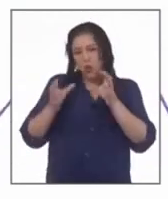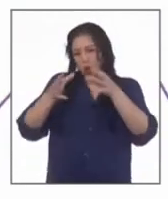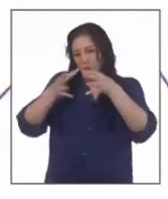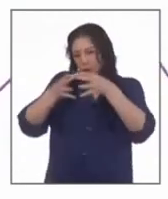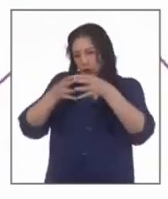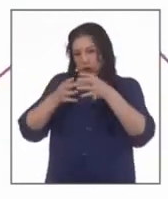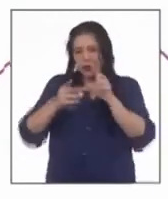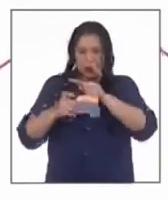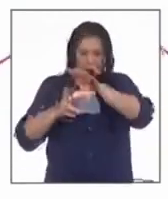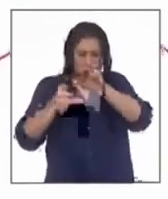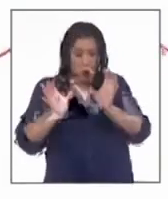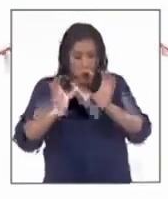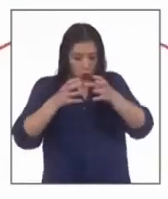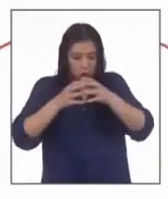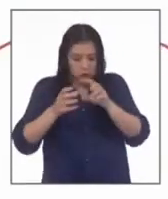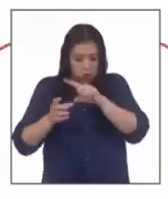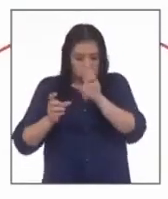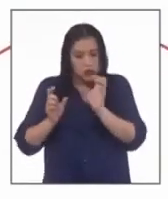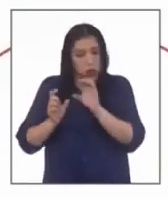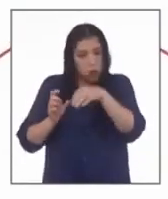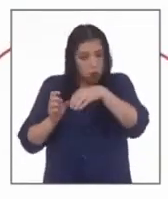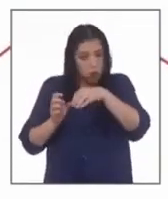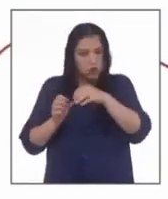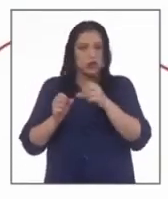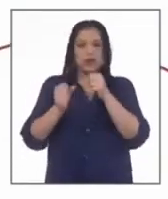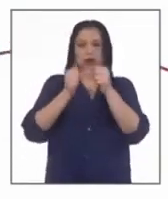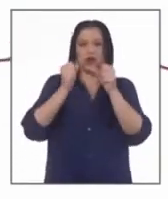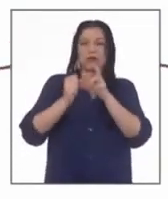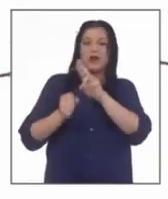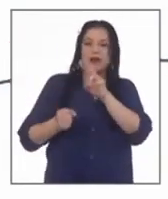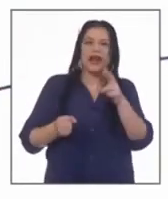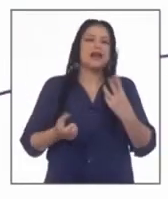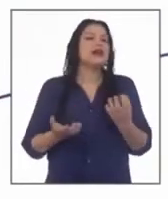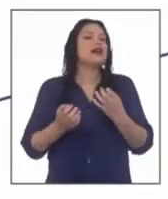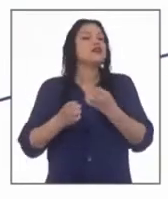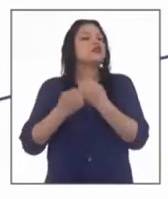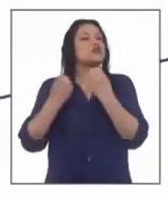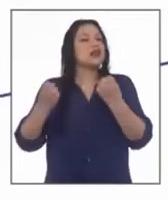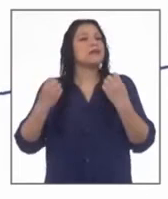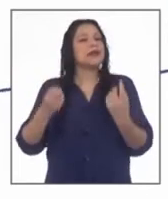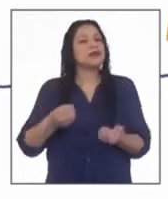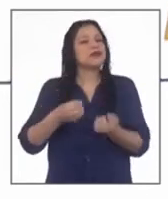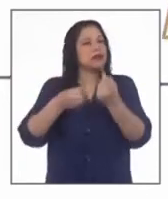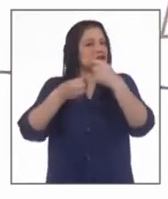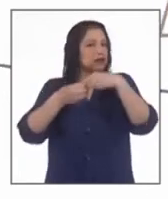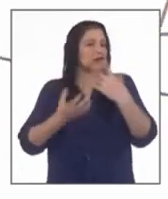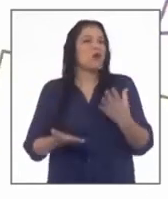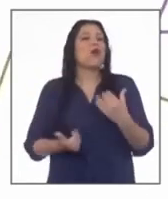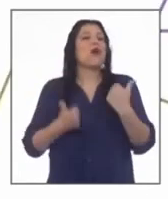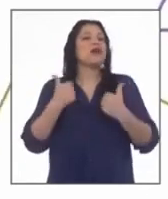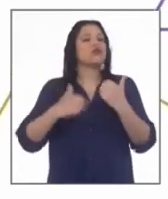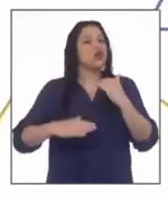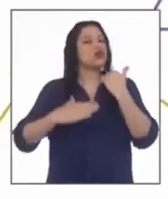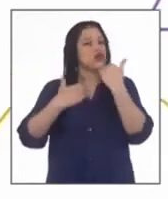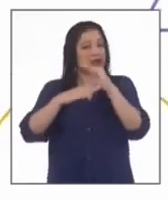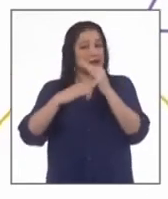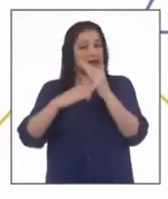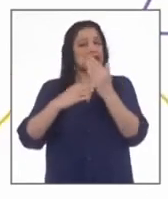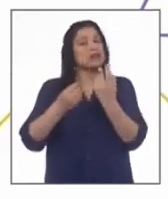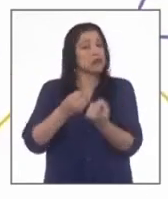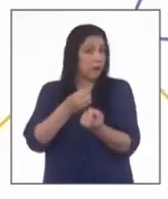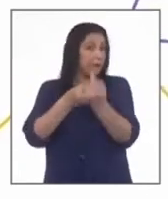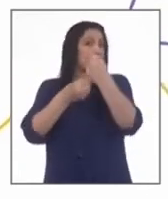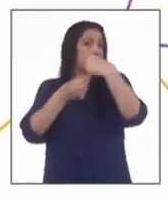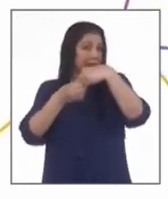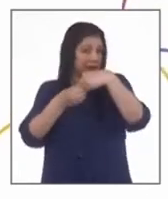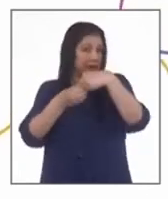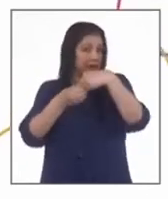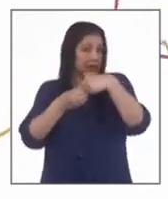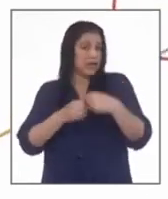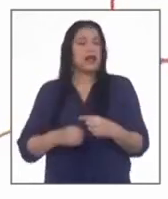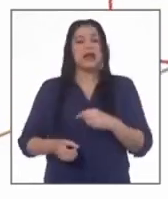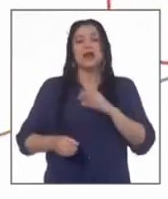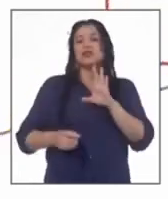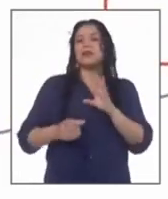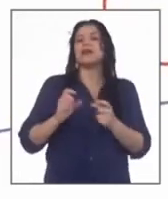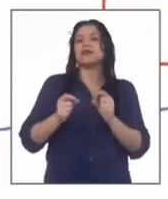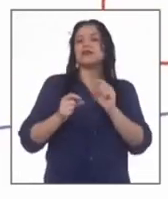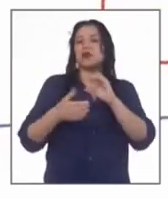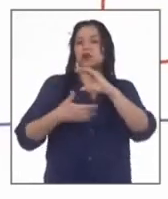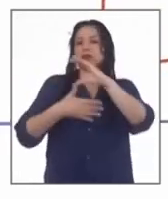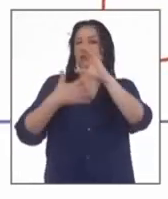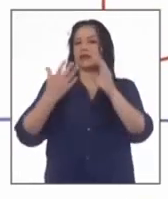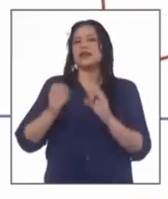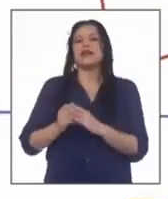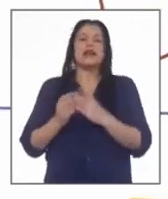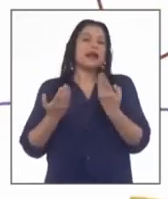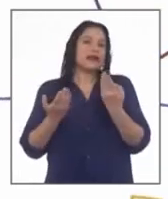del conjunto de los números reales. Sus elementos están comprendidos entre los límites que pueden o no pertenecer al intervalo. Los intervalos se clasifican